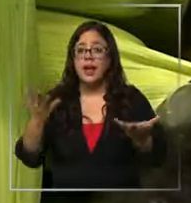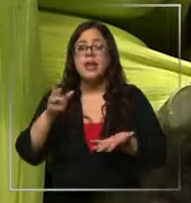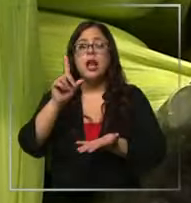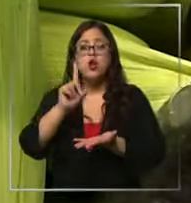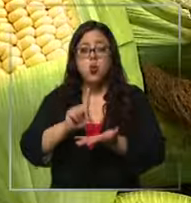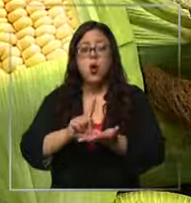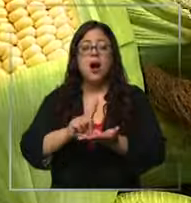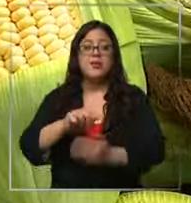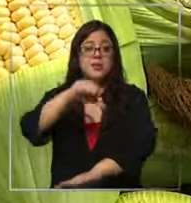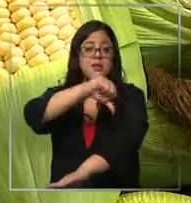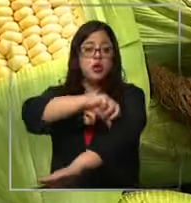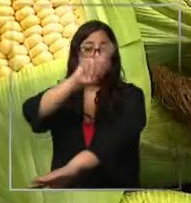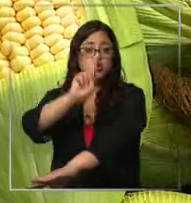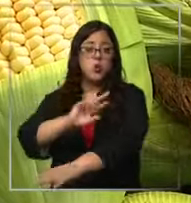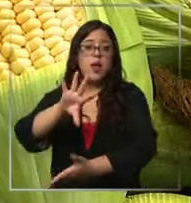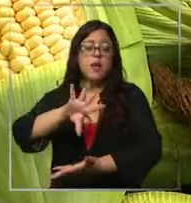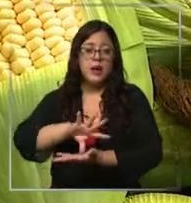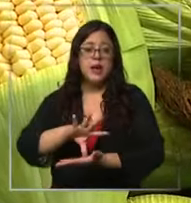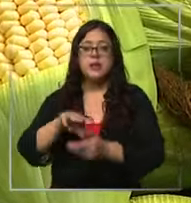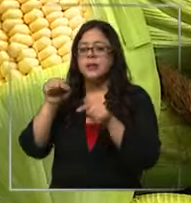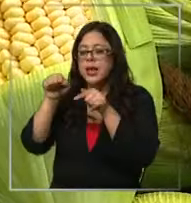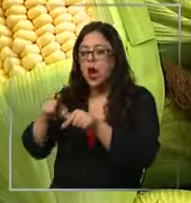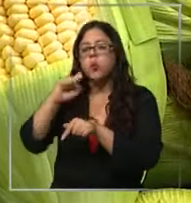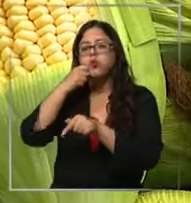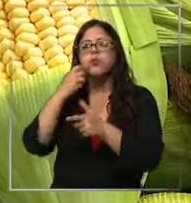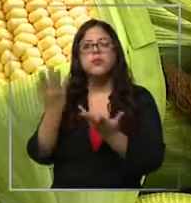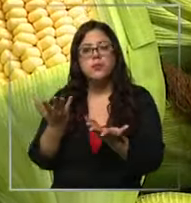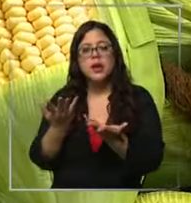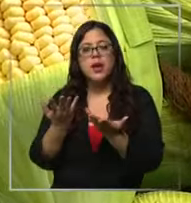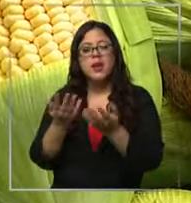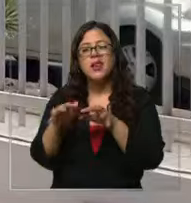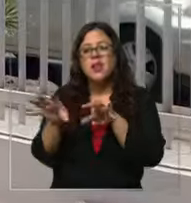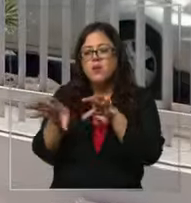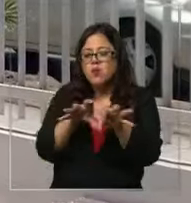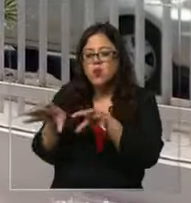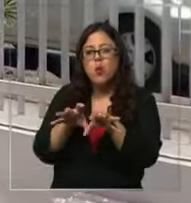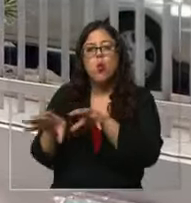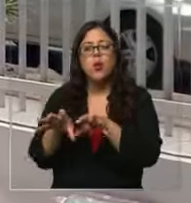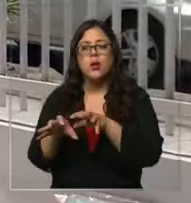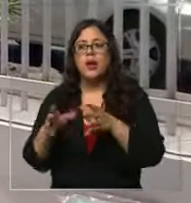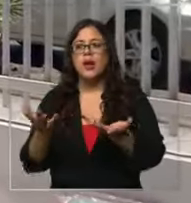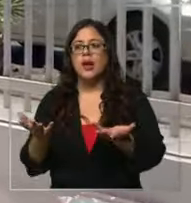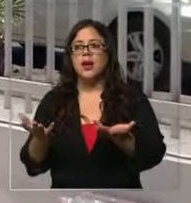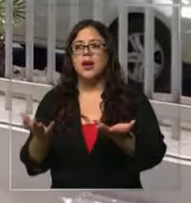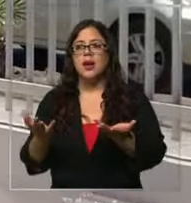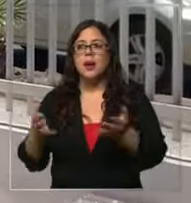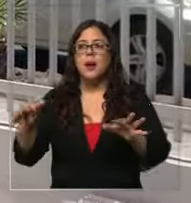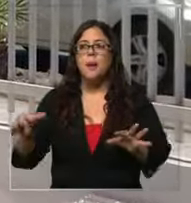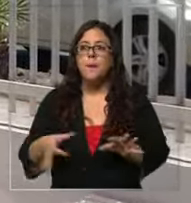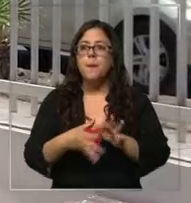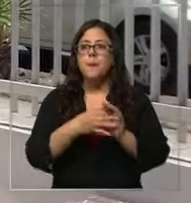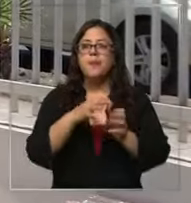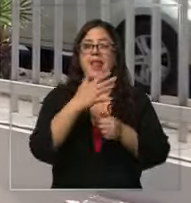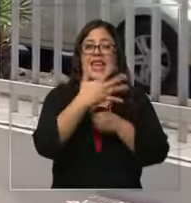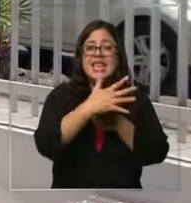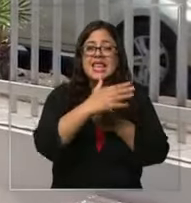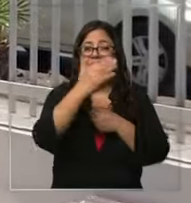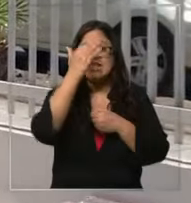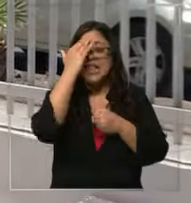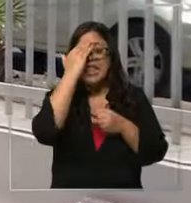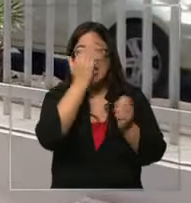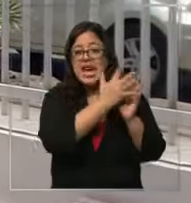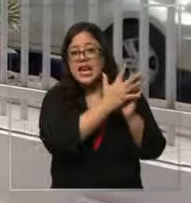zona centro-sur del país. Eso ha generado que en varios productos se esté retrasando entre 15 días a 3